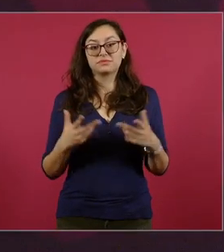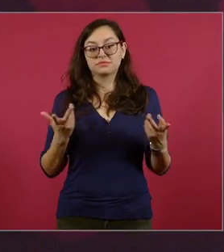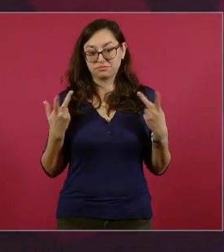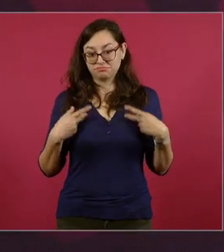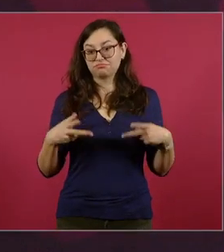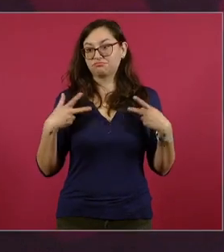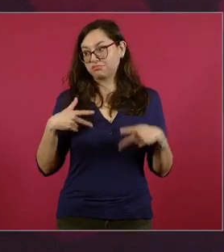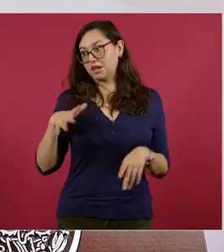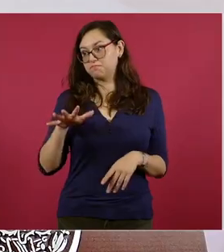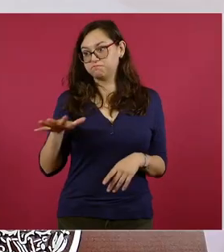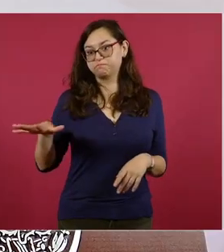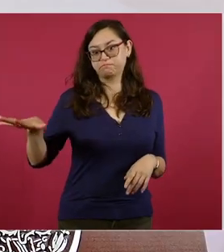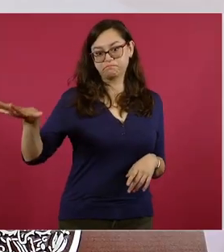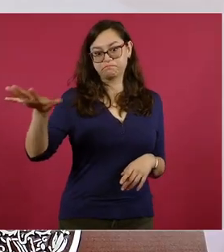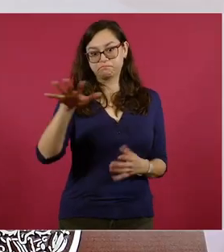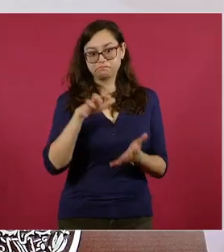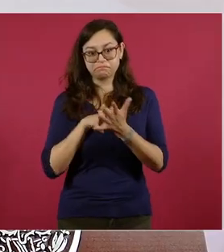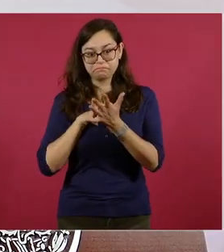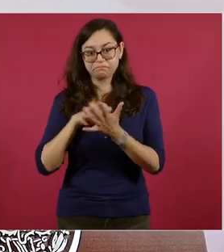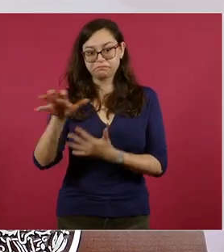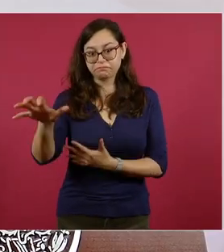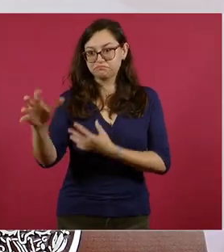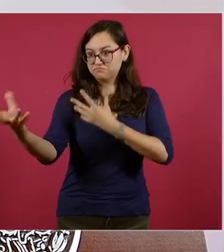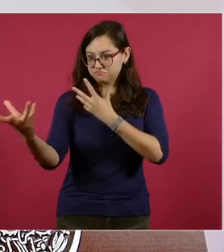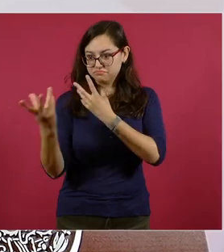apoyarse en el pueblo,